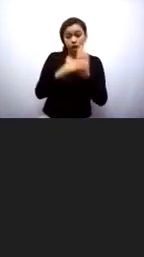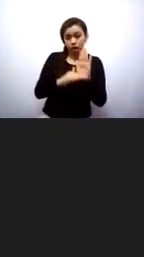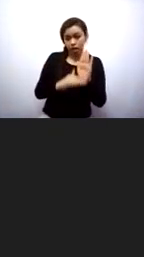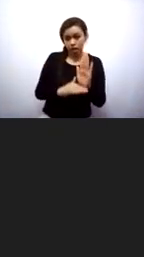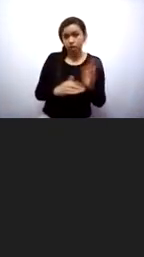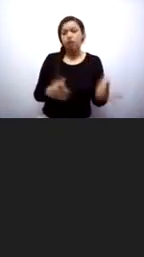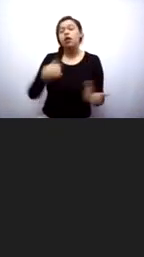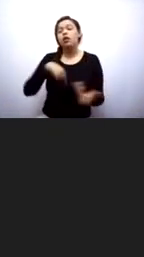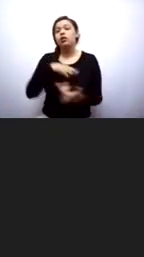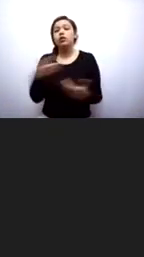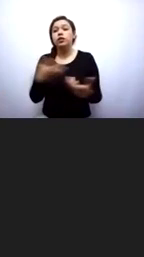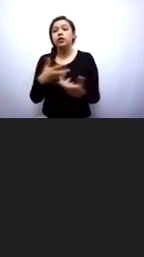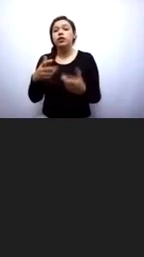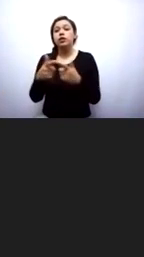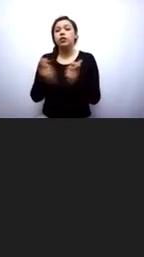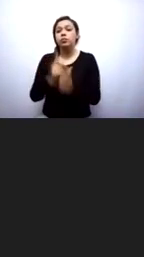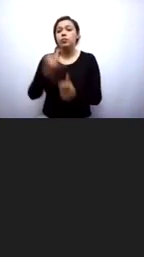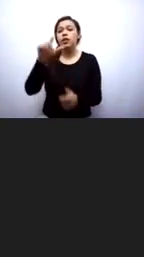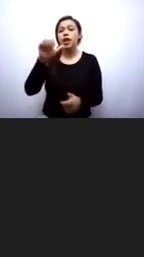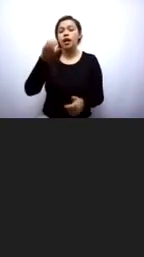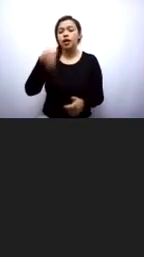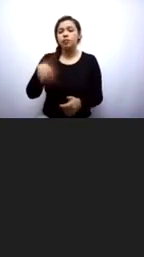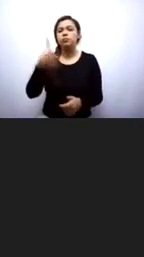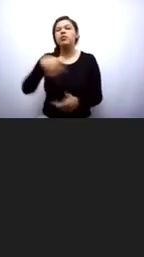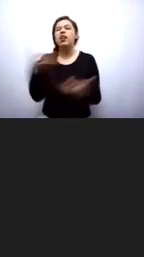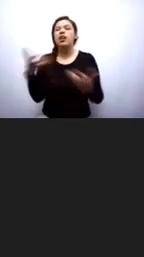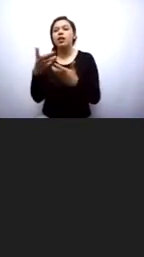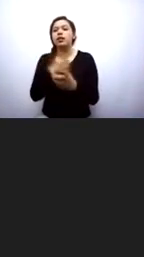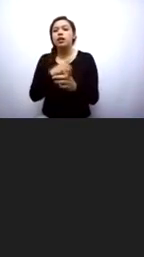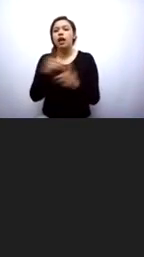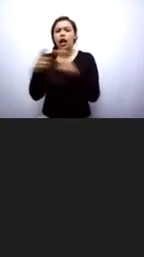un grupo ustedes en Teams, lo único que tienen que hacer es unirse